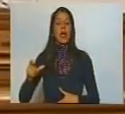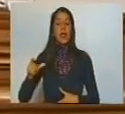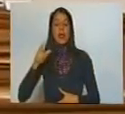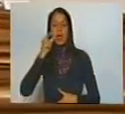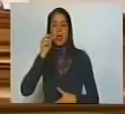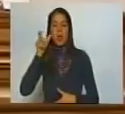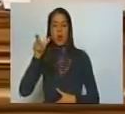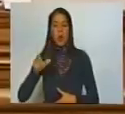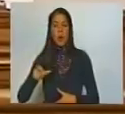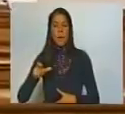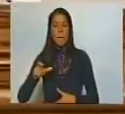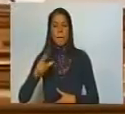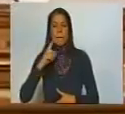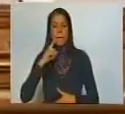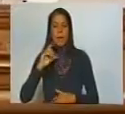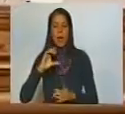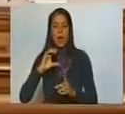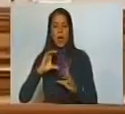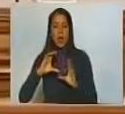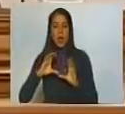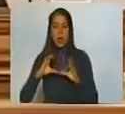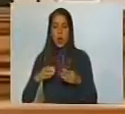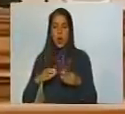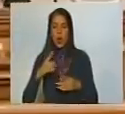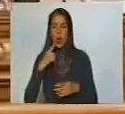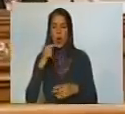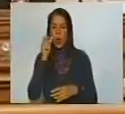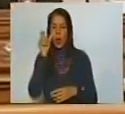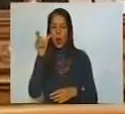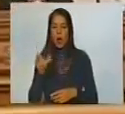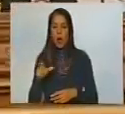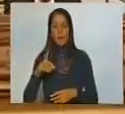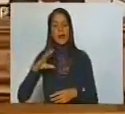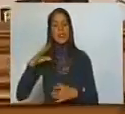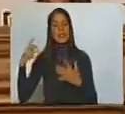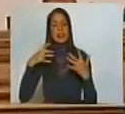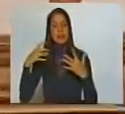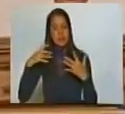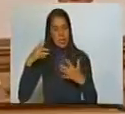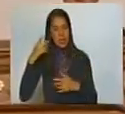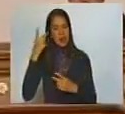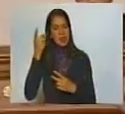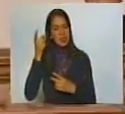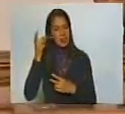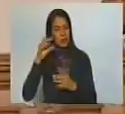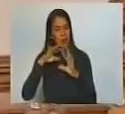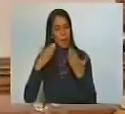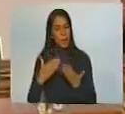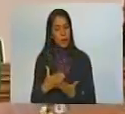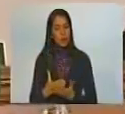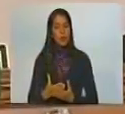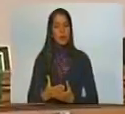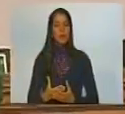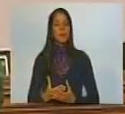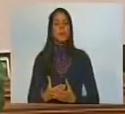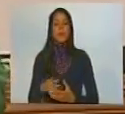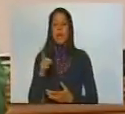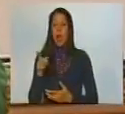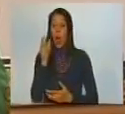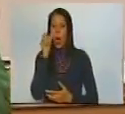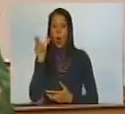Guerra Mundial, Julio Fusik, que aquí muchos lo conocen, ¿no? Él escribió un